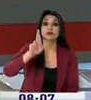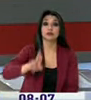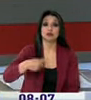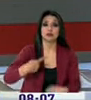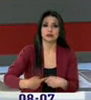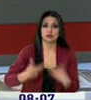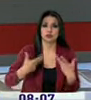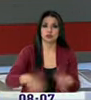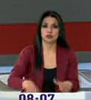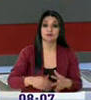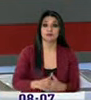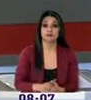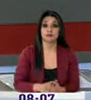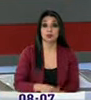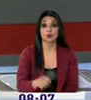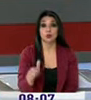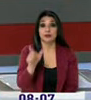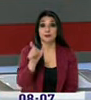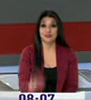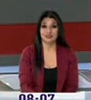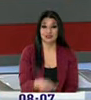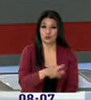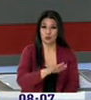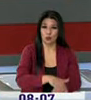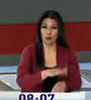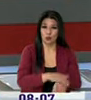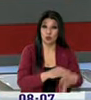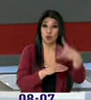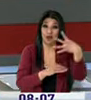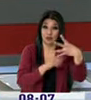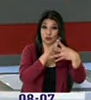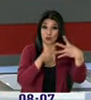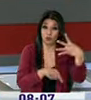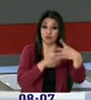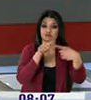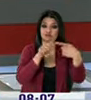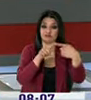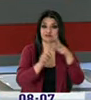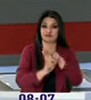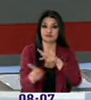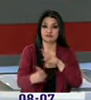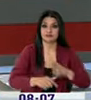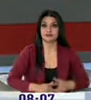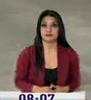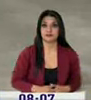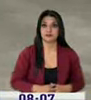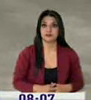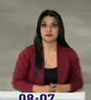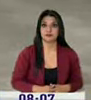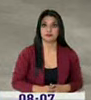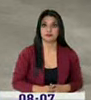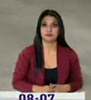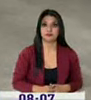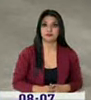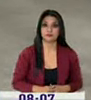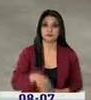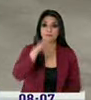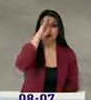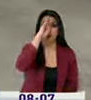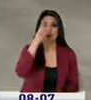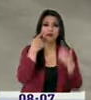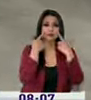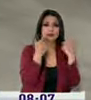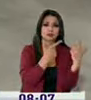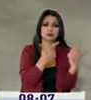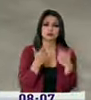Quito. El cuarto angelito integrante de ellos habría logrado fugar. Veamos de qué se trata. A través de un patrullaje preventivo